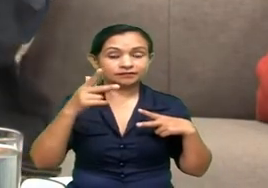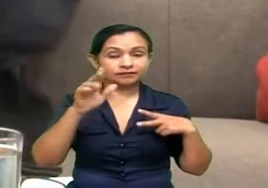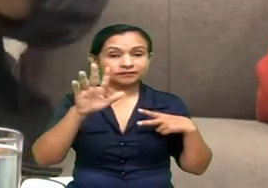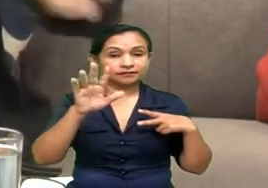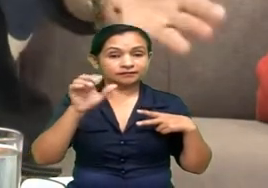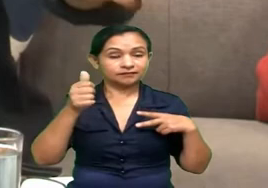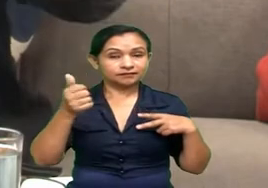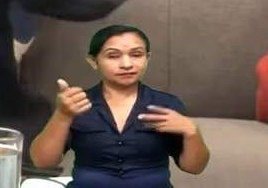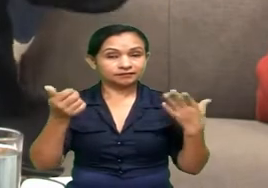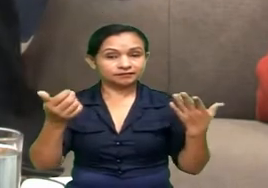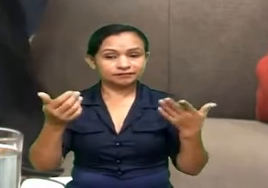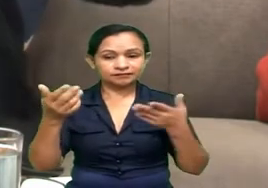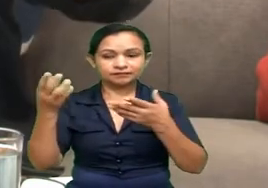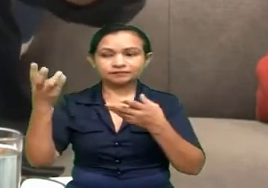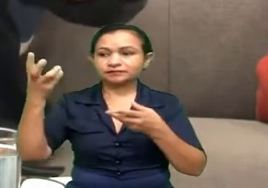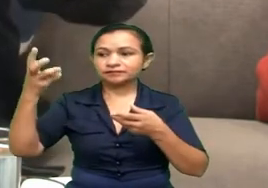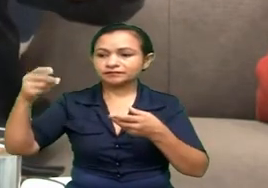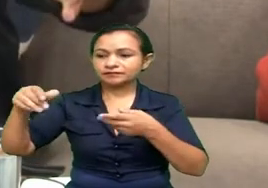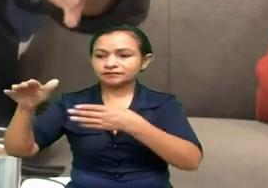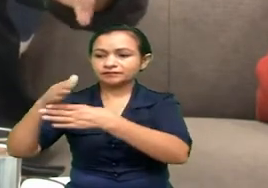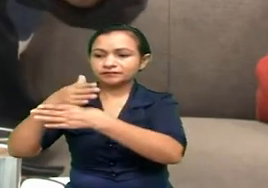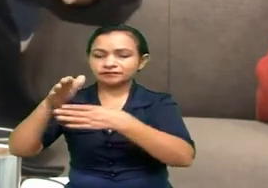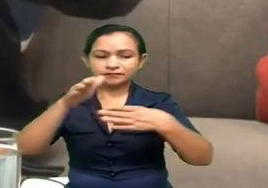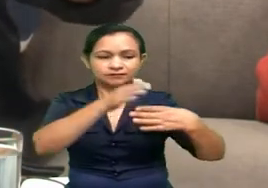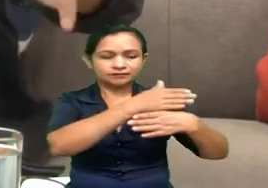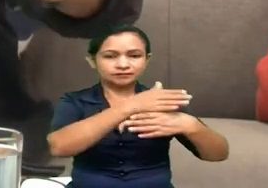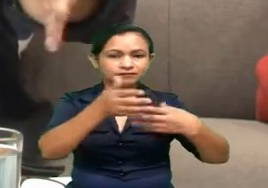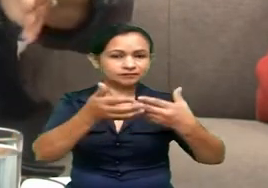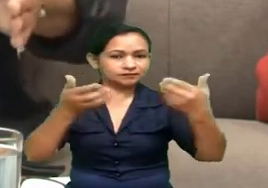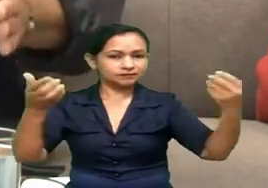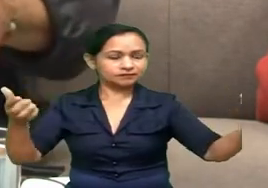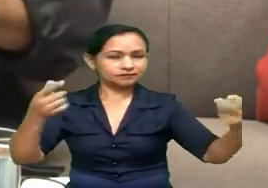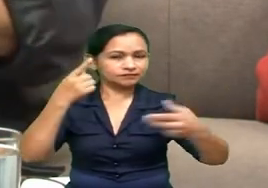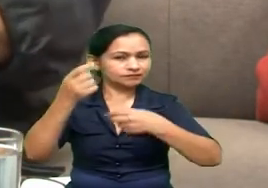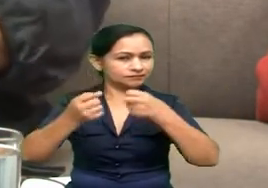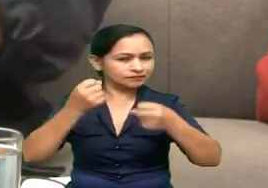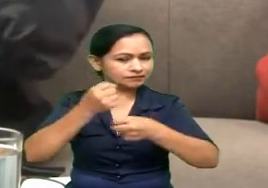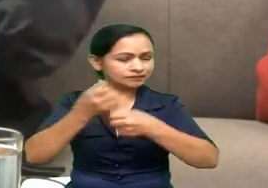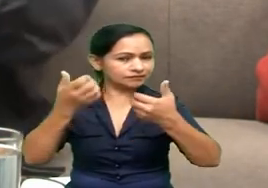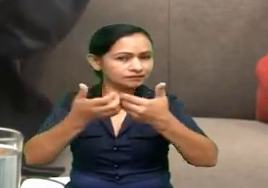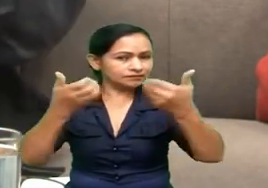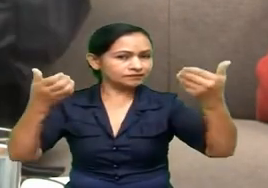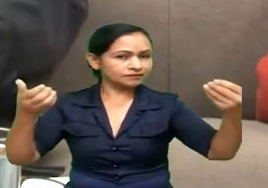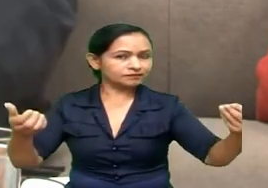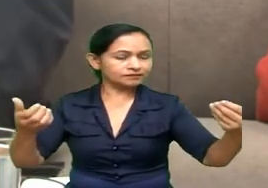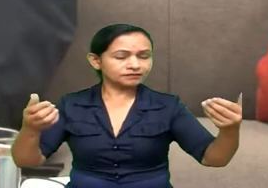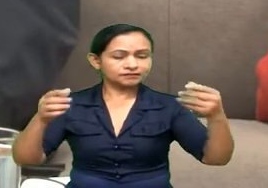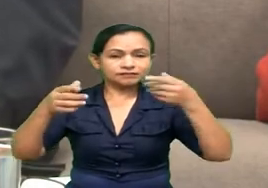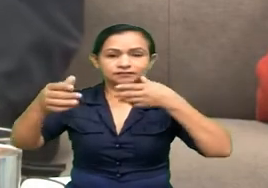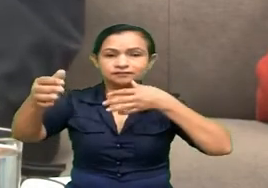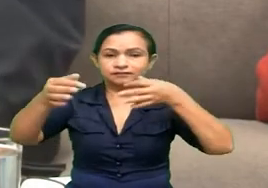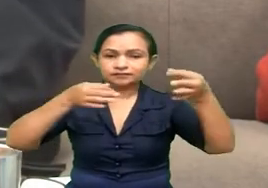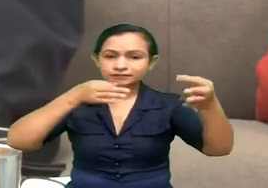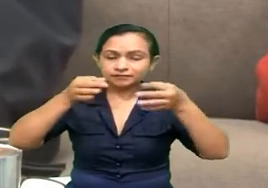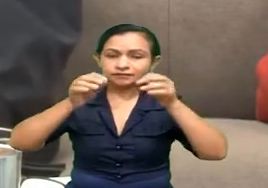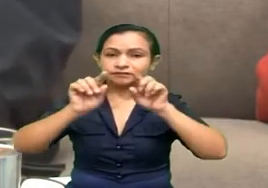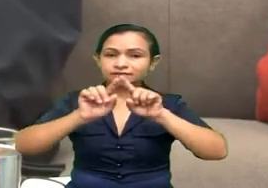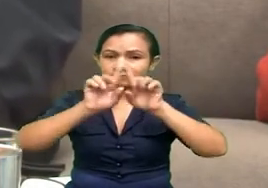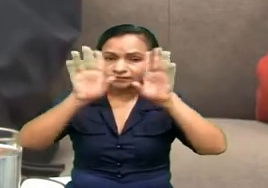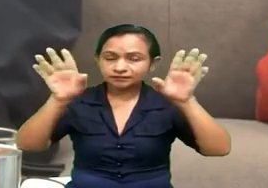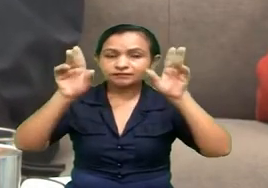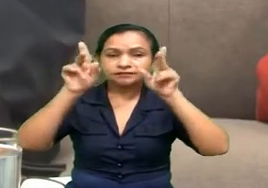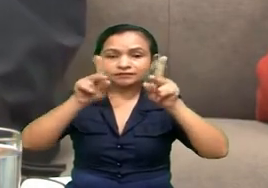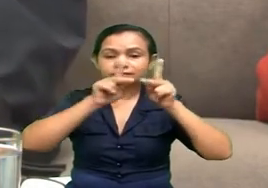1856. Entonces hay una separación de casi un año, y que eso hay que aclararlo a la gente, y yo trato